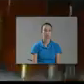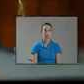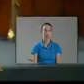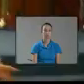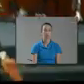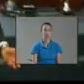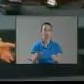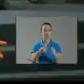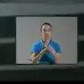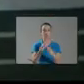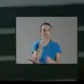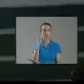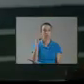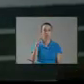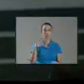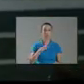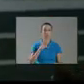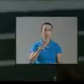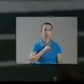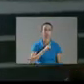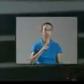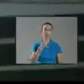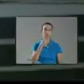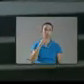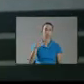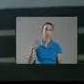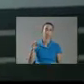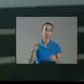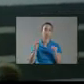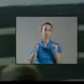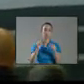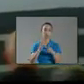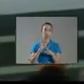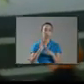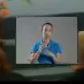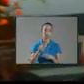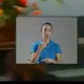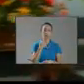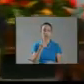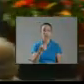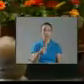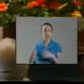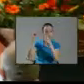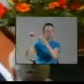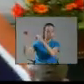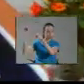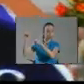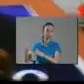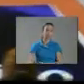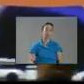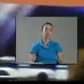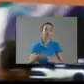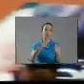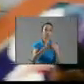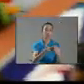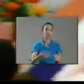Toda la noche sin parar, era toda la noche sin parar. No era un canto de 5 minutos, era toda